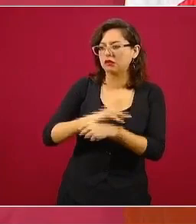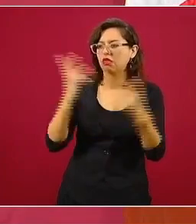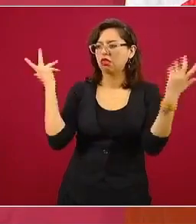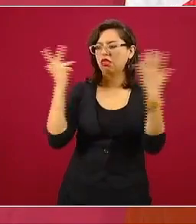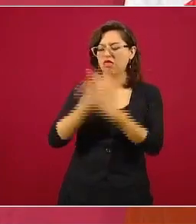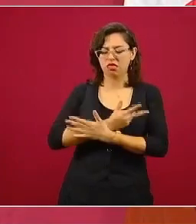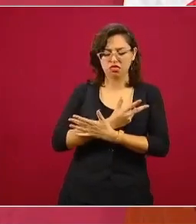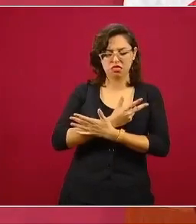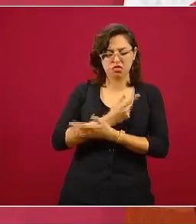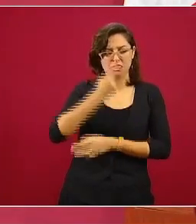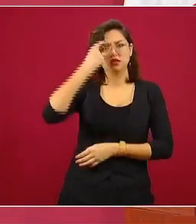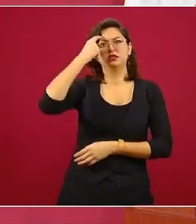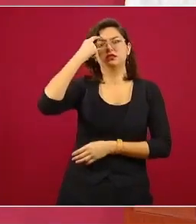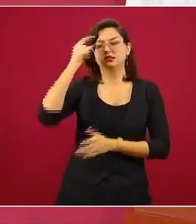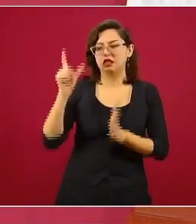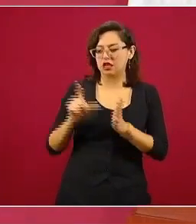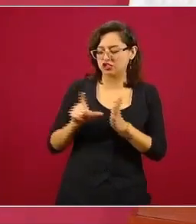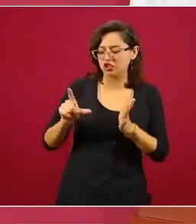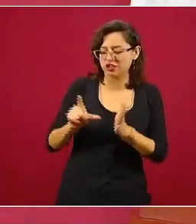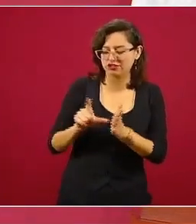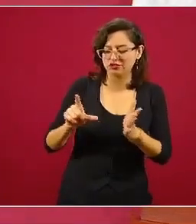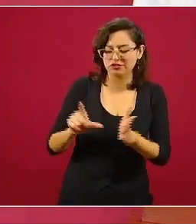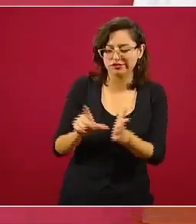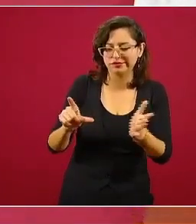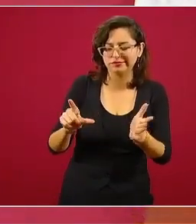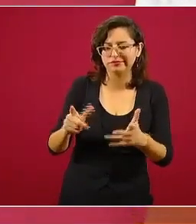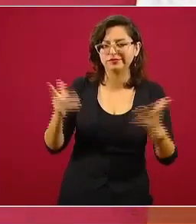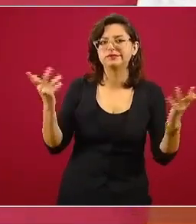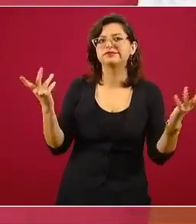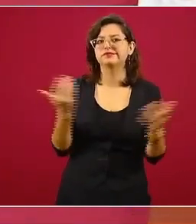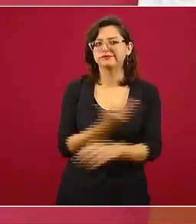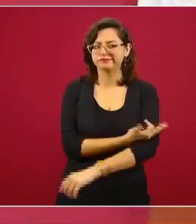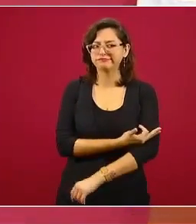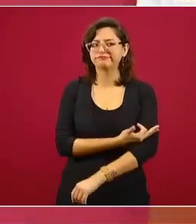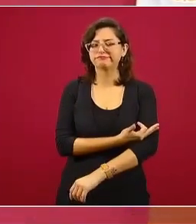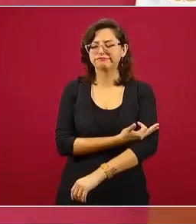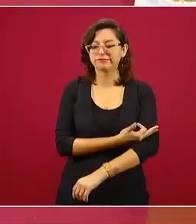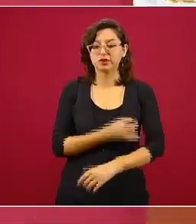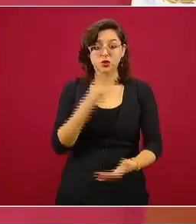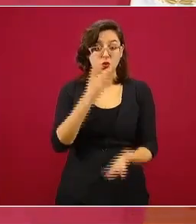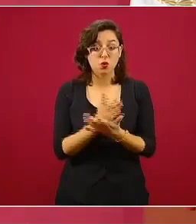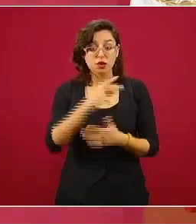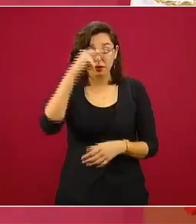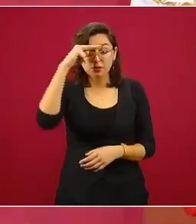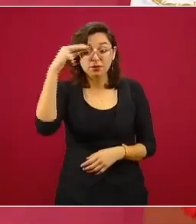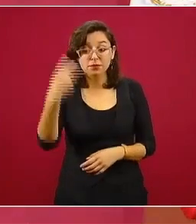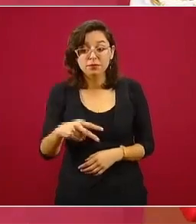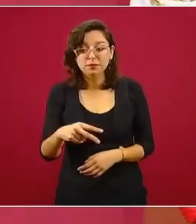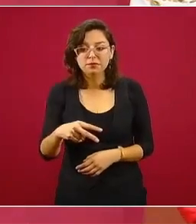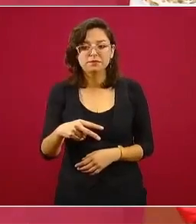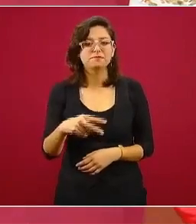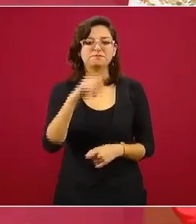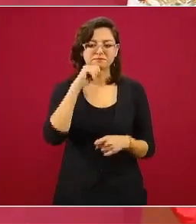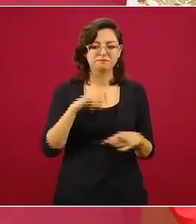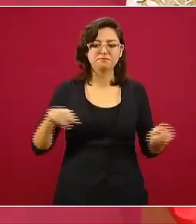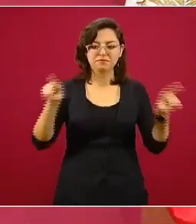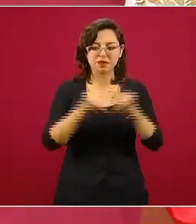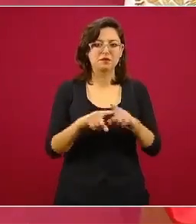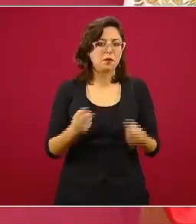porque no solo lo escribí para México, sino como una aportación